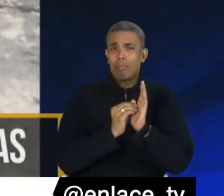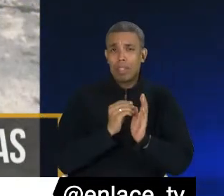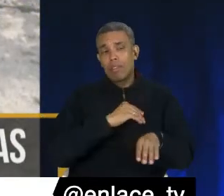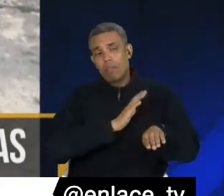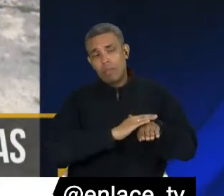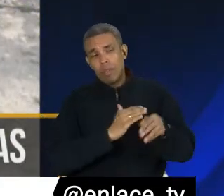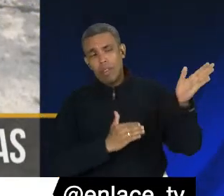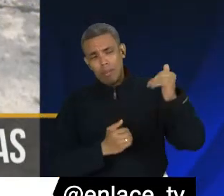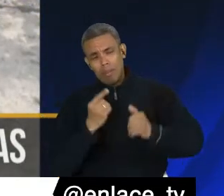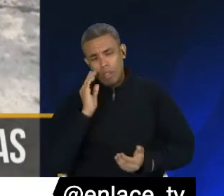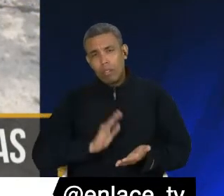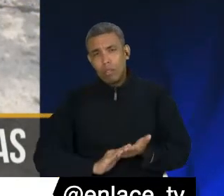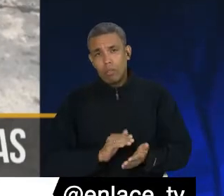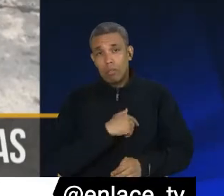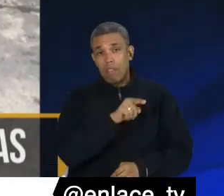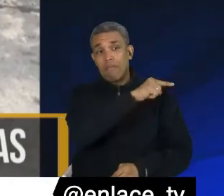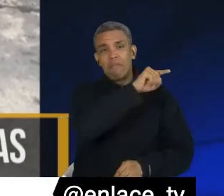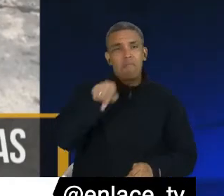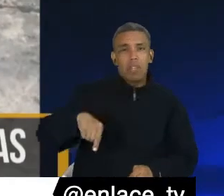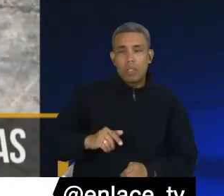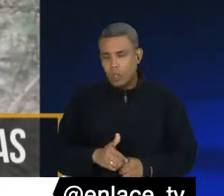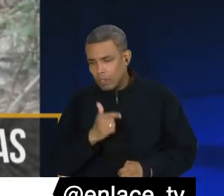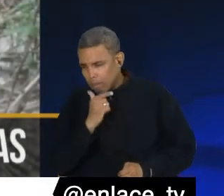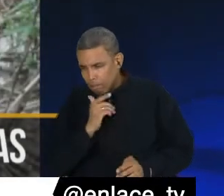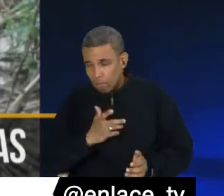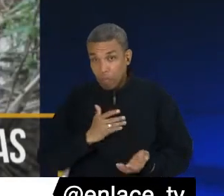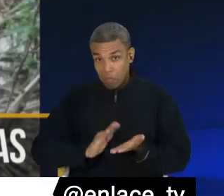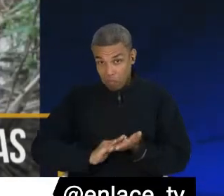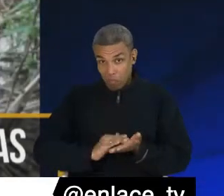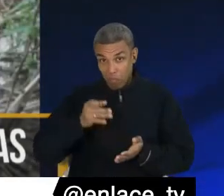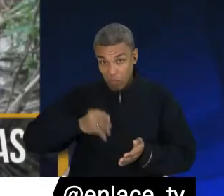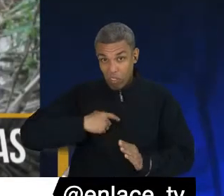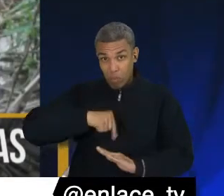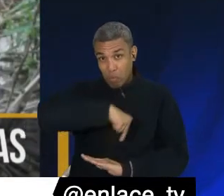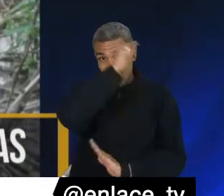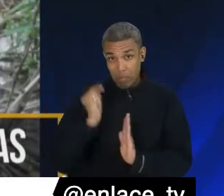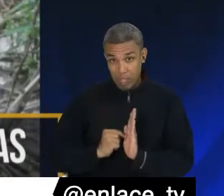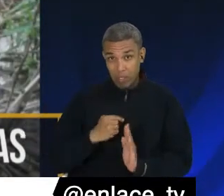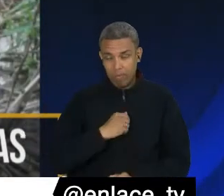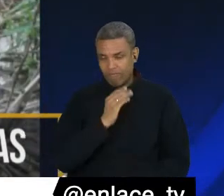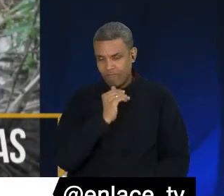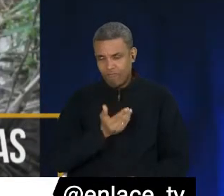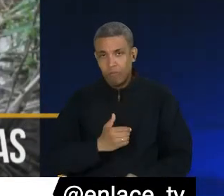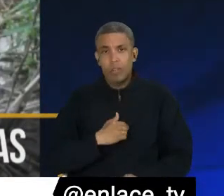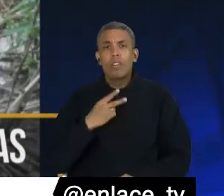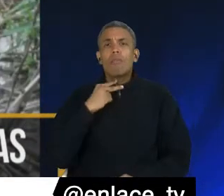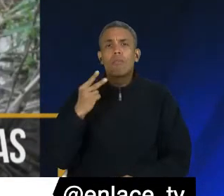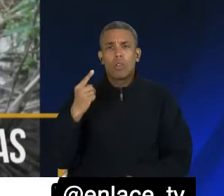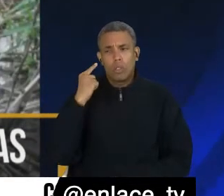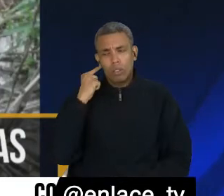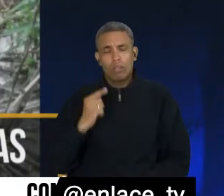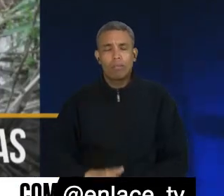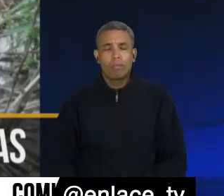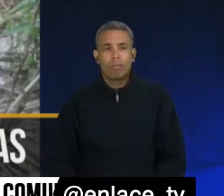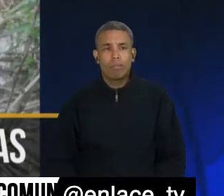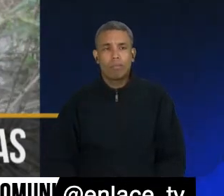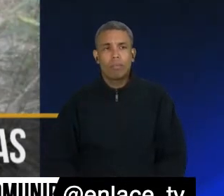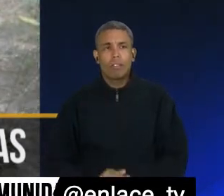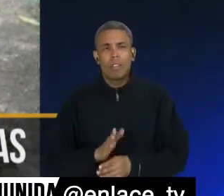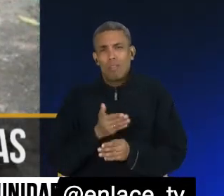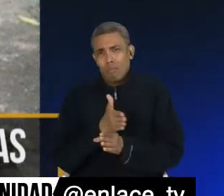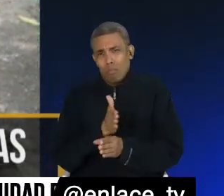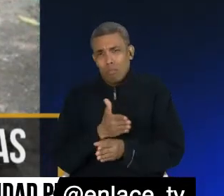por el mismo inconveniente, sin hasta el momento obtener respuestas contundentes. Tenemos un percance, un problema. Resulta